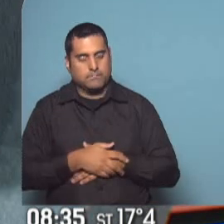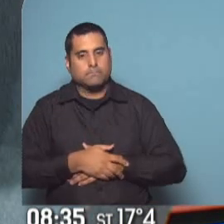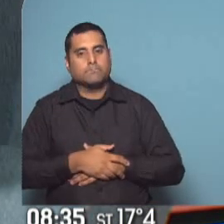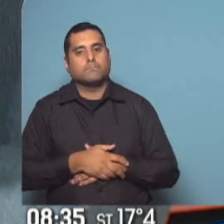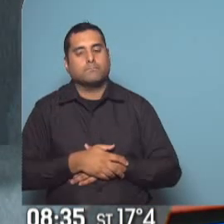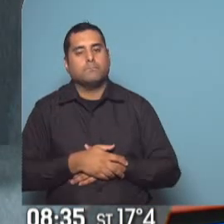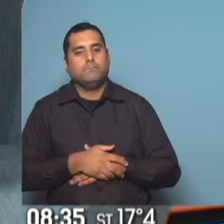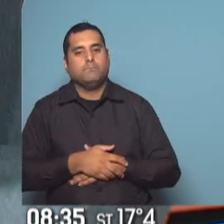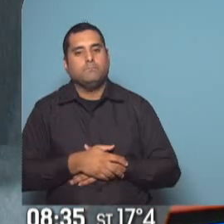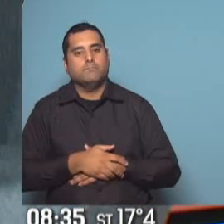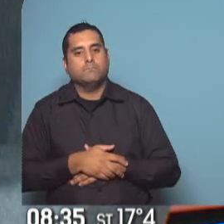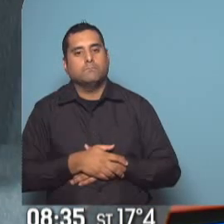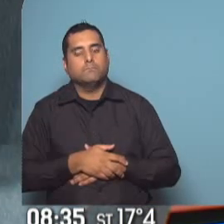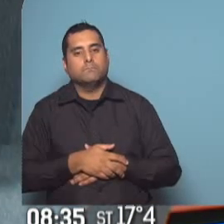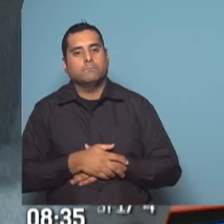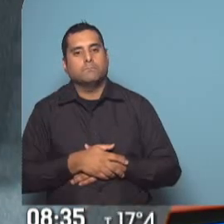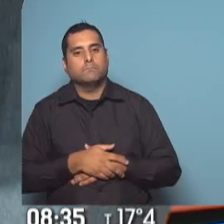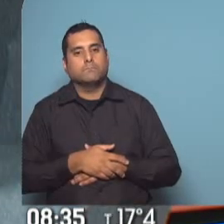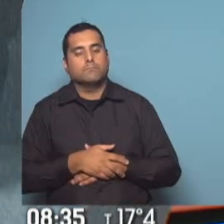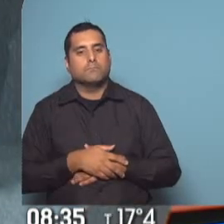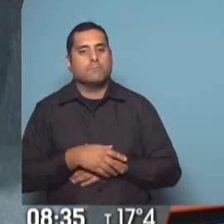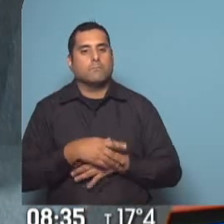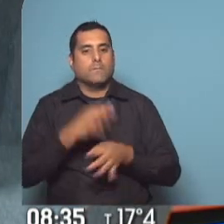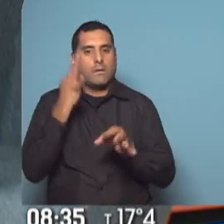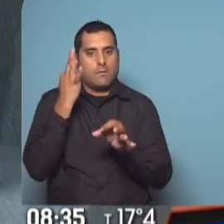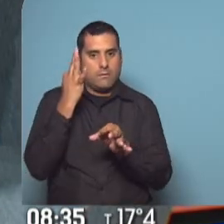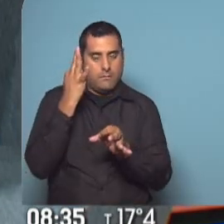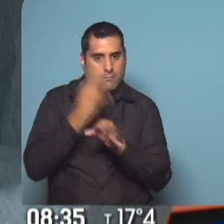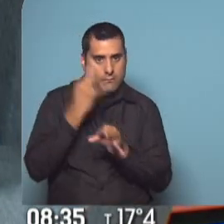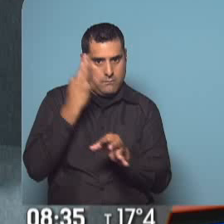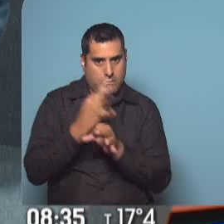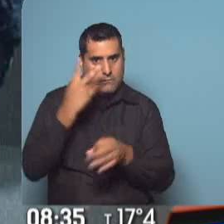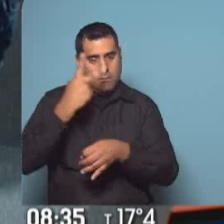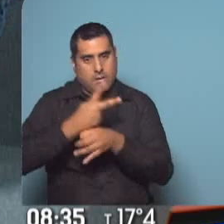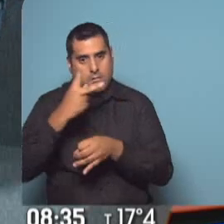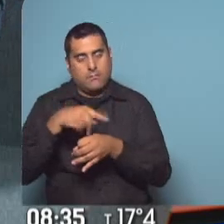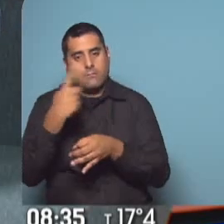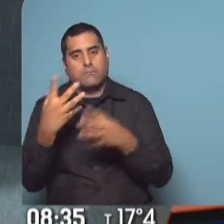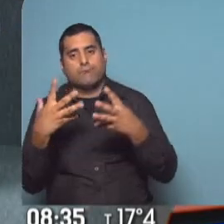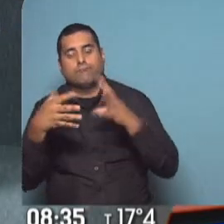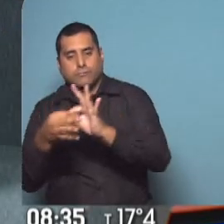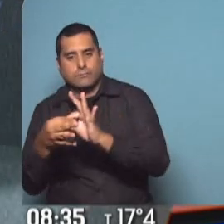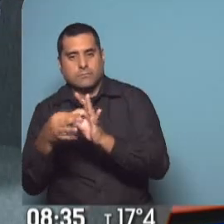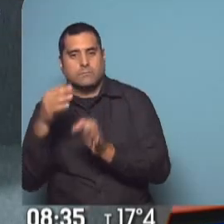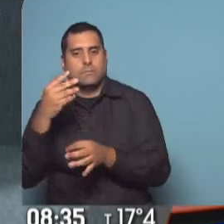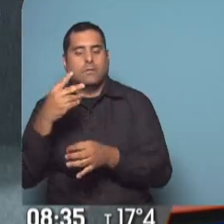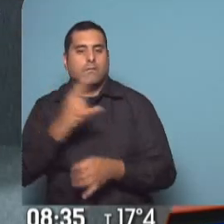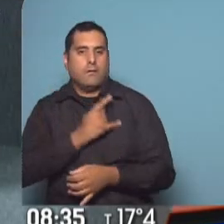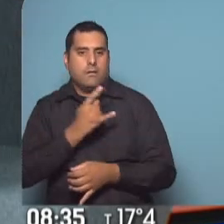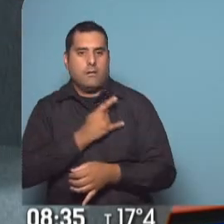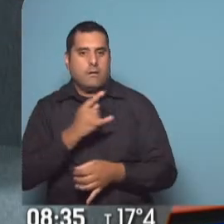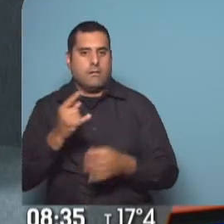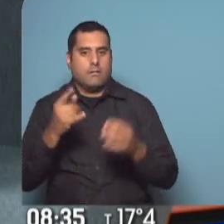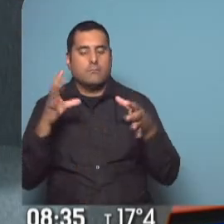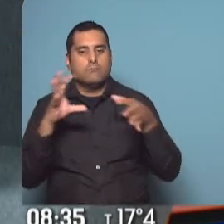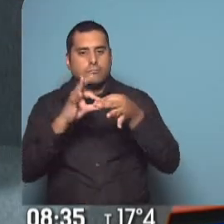la articulación entre el nivel medio y la universidad es uno de los principales desafíos de la educación pública argentina sin embargo qué pasa con el resto de los chicos